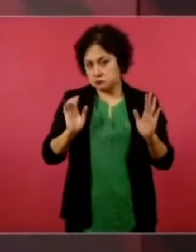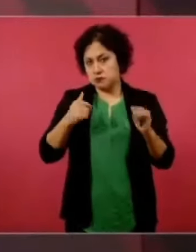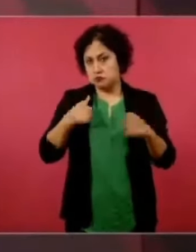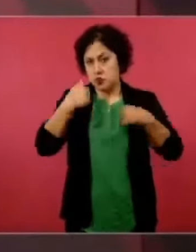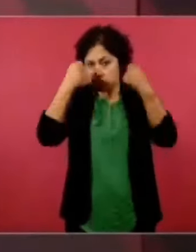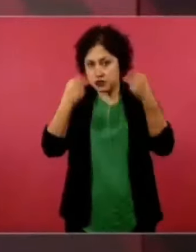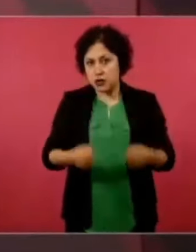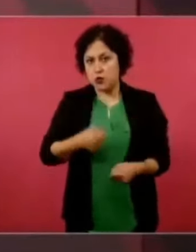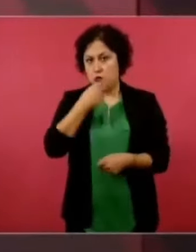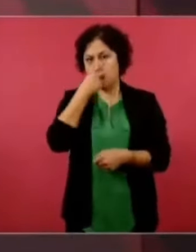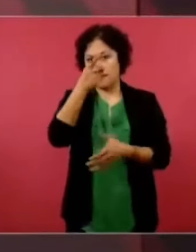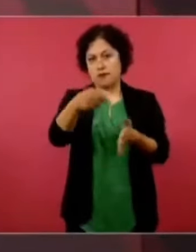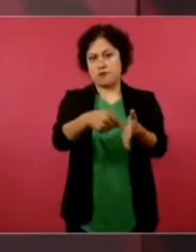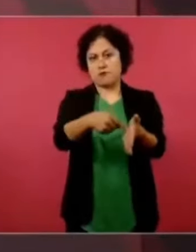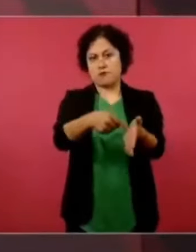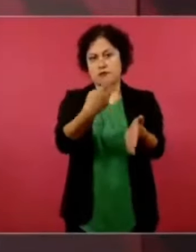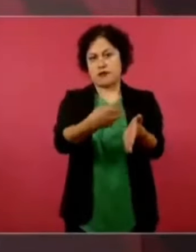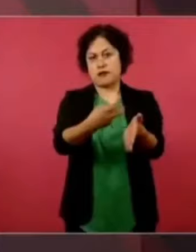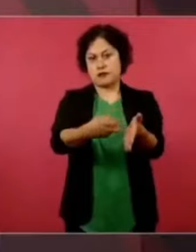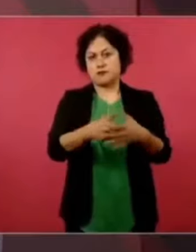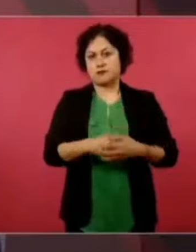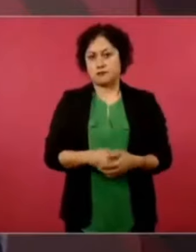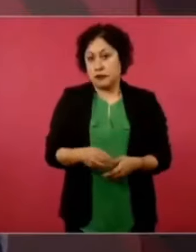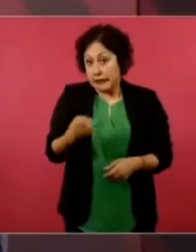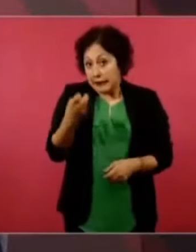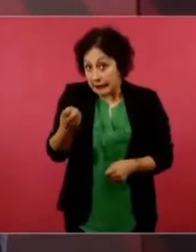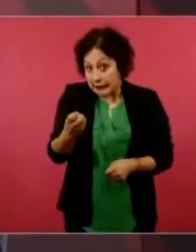diciendo eso ya se corrigió